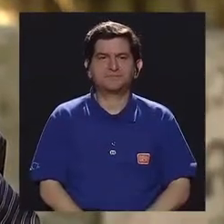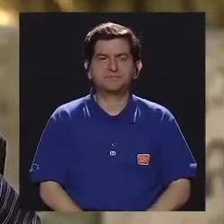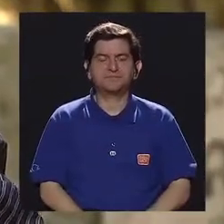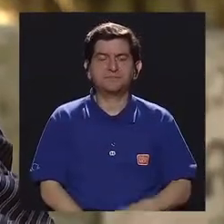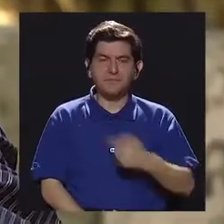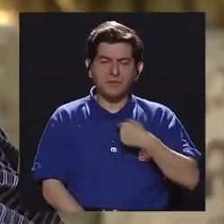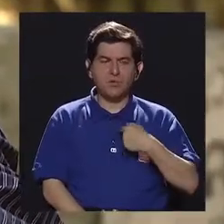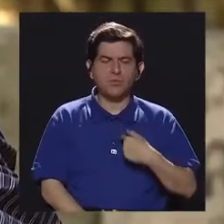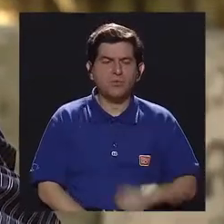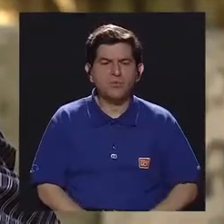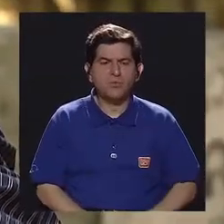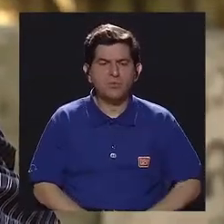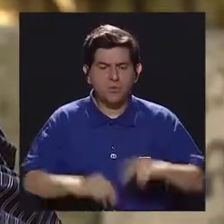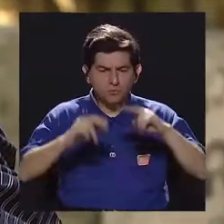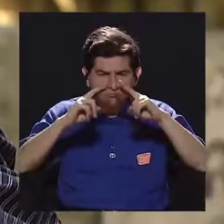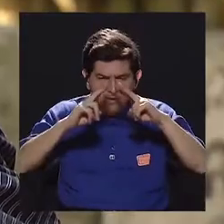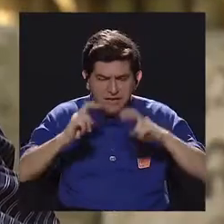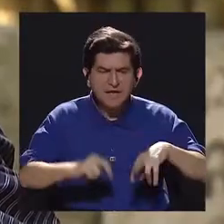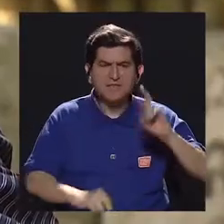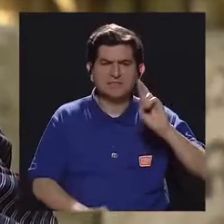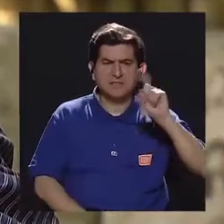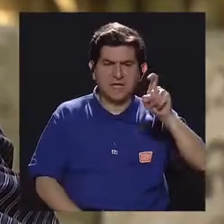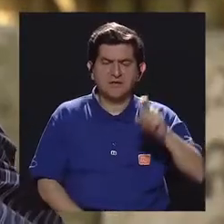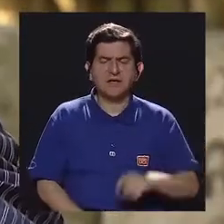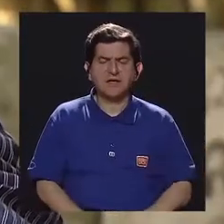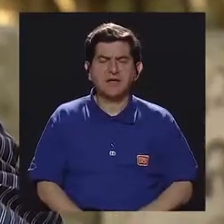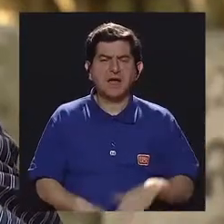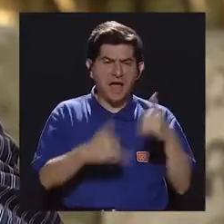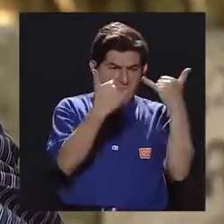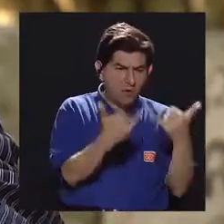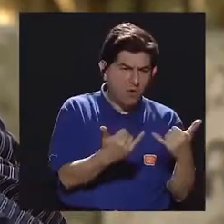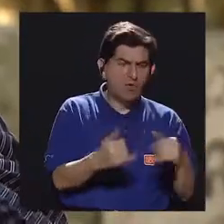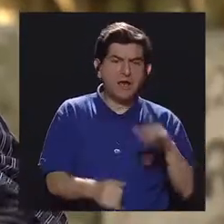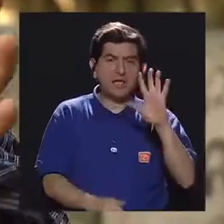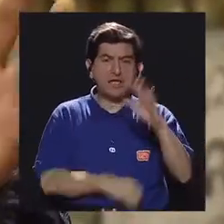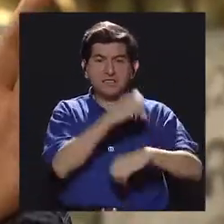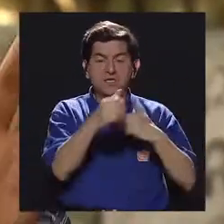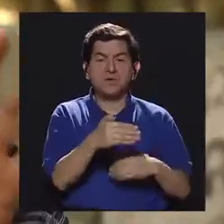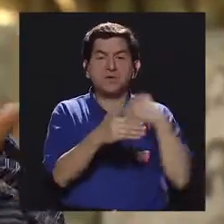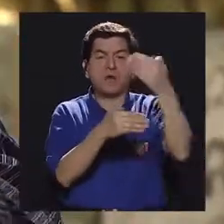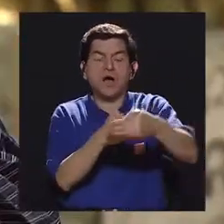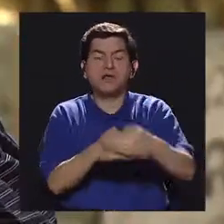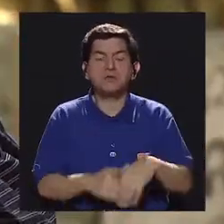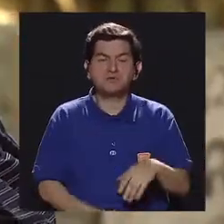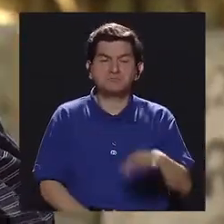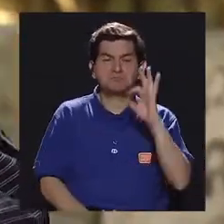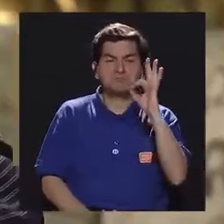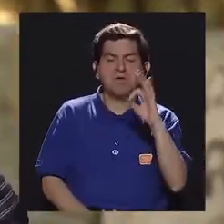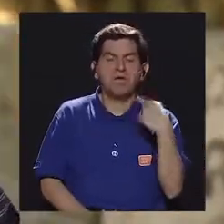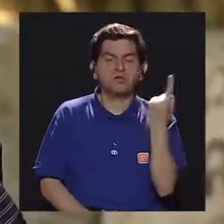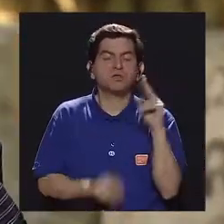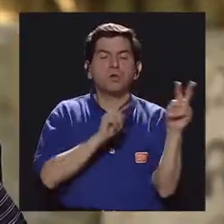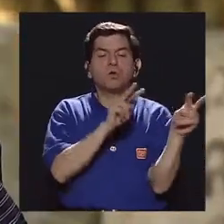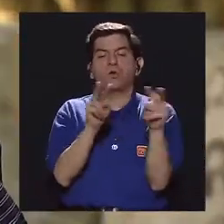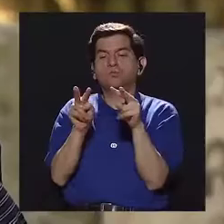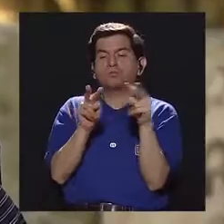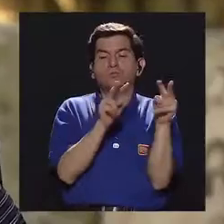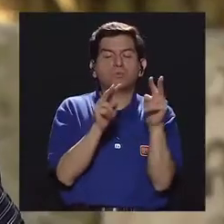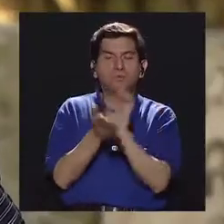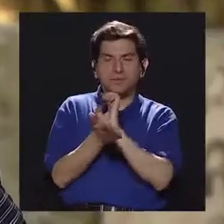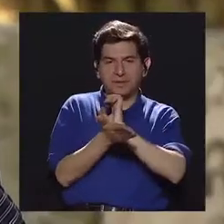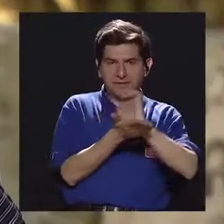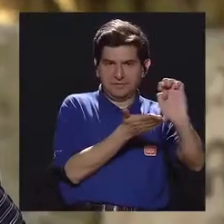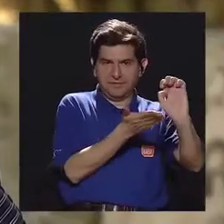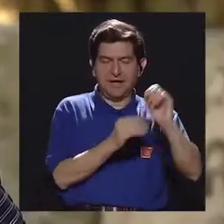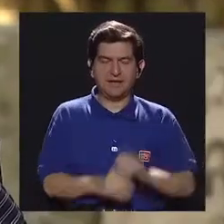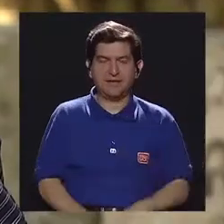Entonces, con que uno se tome una radiografía ahorita y se la tome en 5 años, vas a estar bien si querés tomar una modalidad nada más de observación y